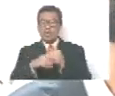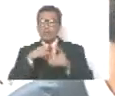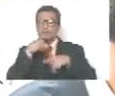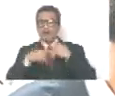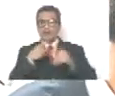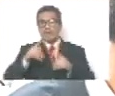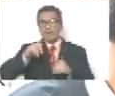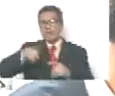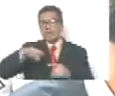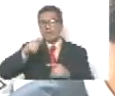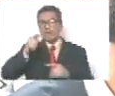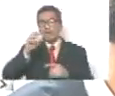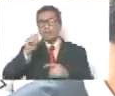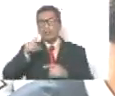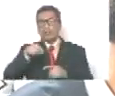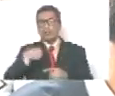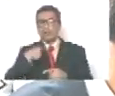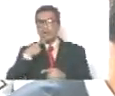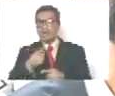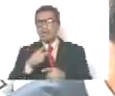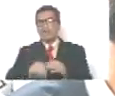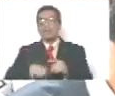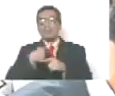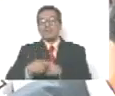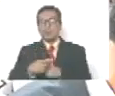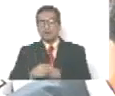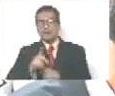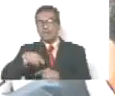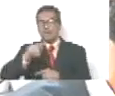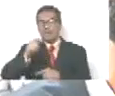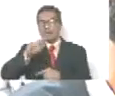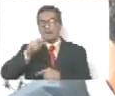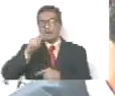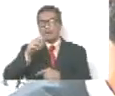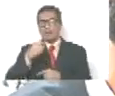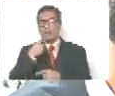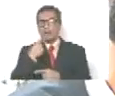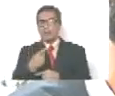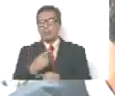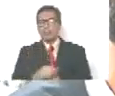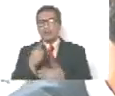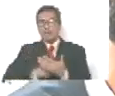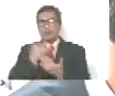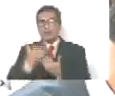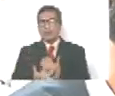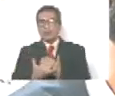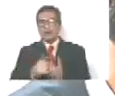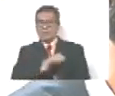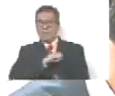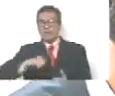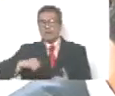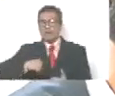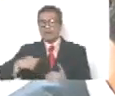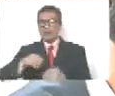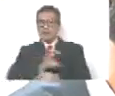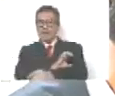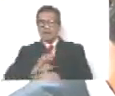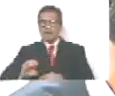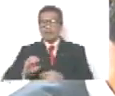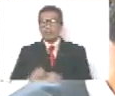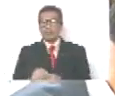y diciendo, después de parafrasear a Prieto, anunciaba un proyecto de privatización de la educación. Yo quiero finalizar